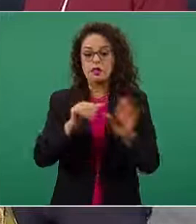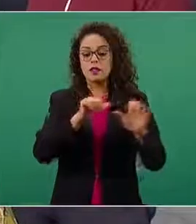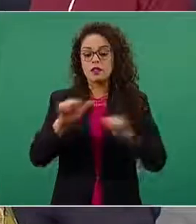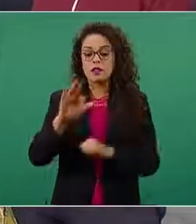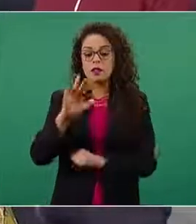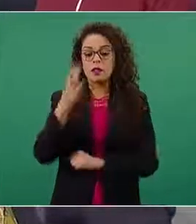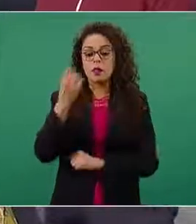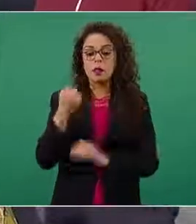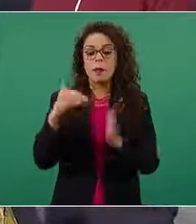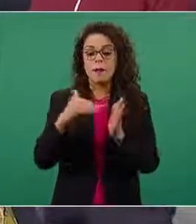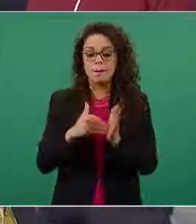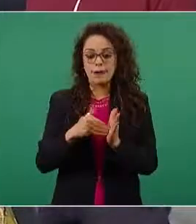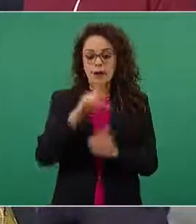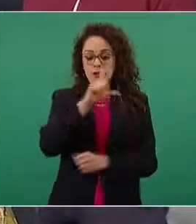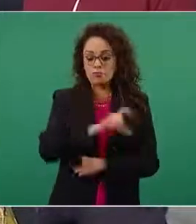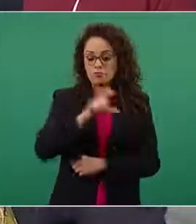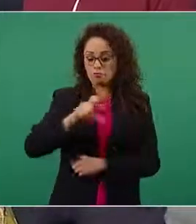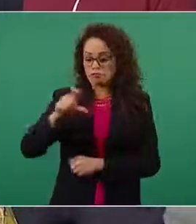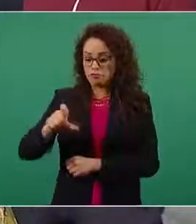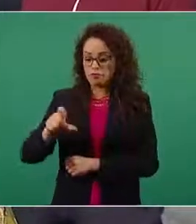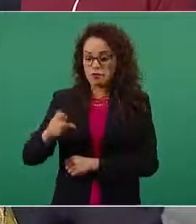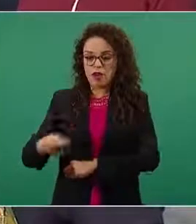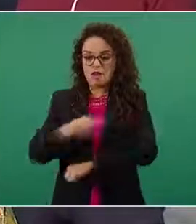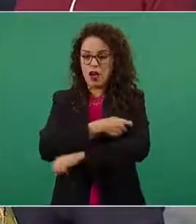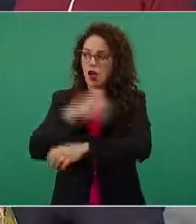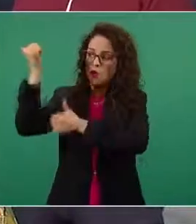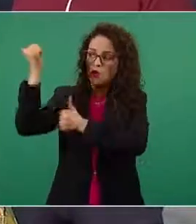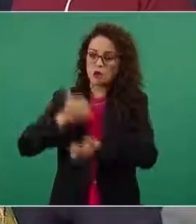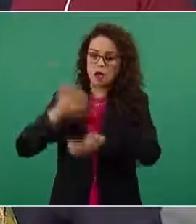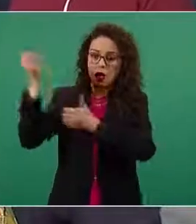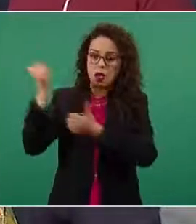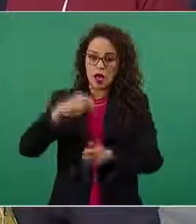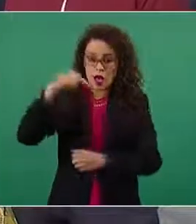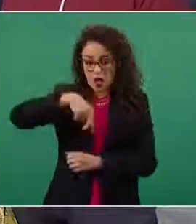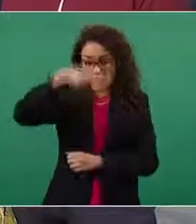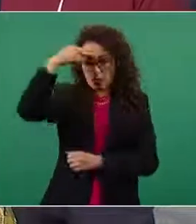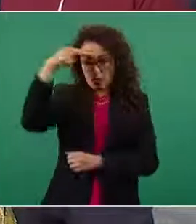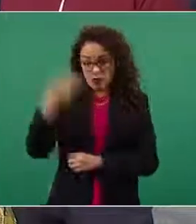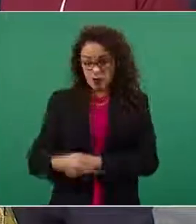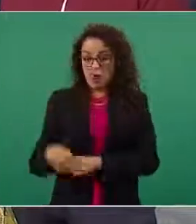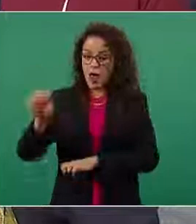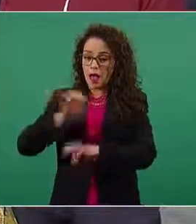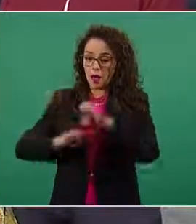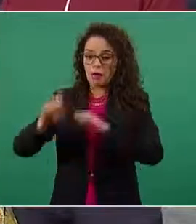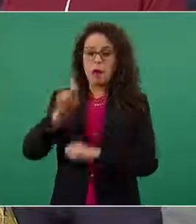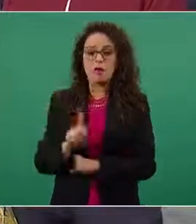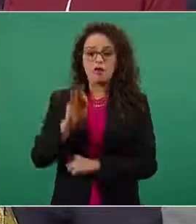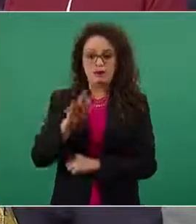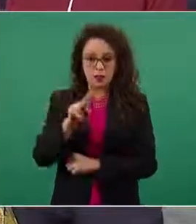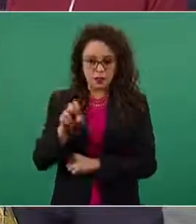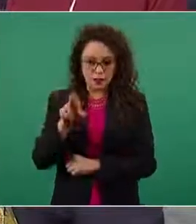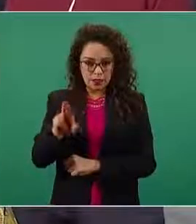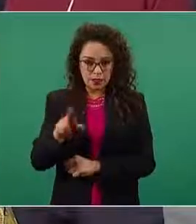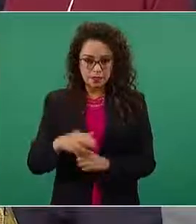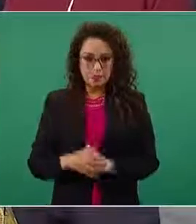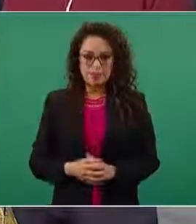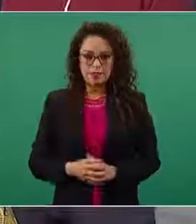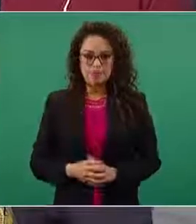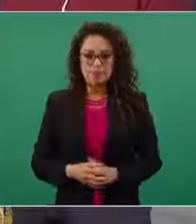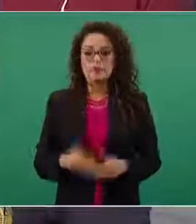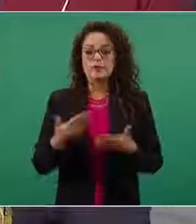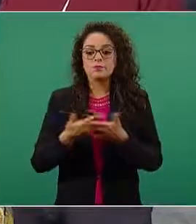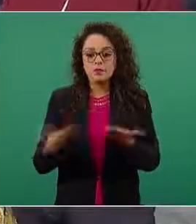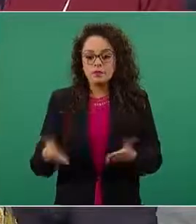10,659,000 dosis de Pfizer ya en nuestro país. Obviamente se van sumando también ahora